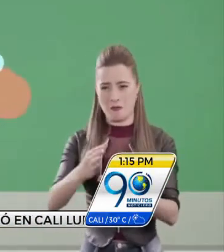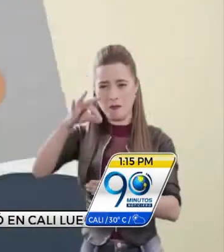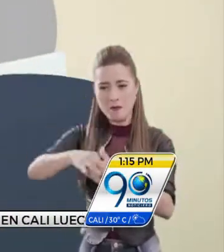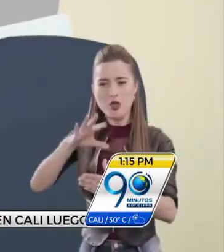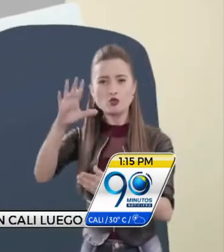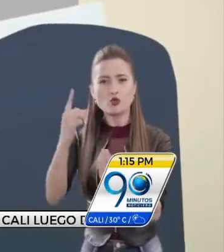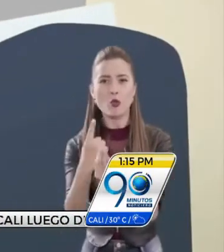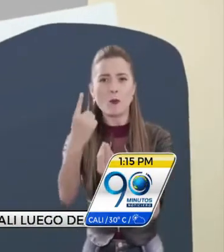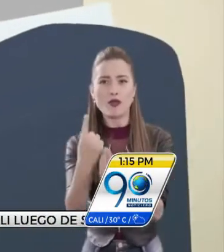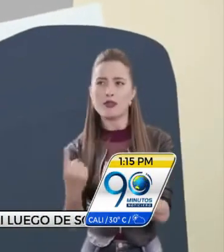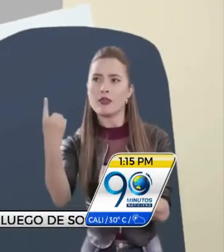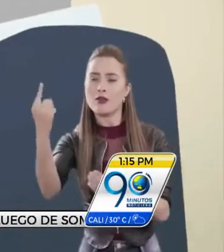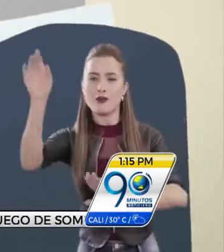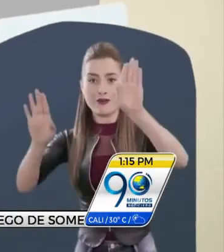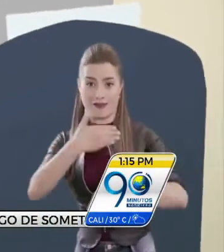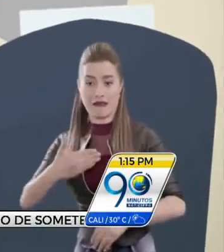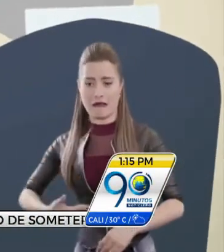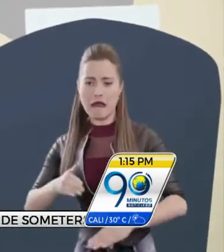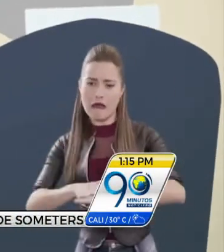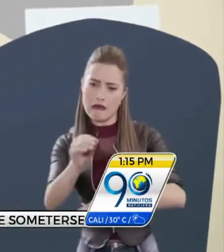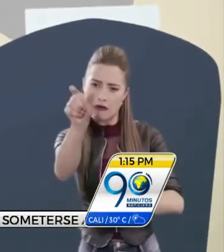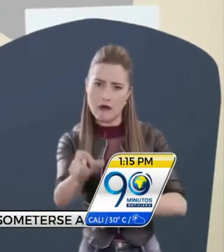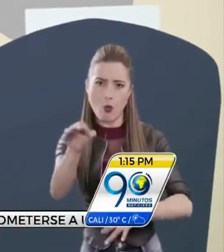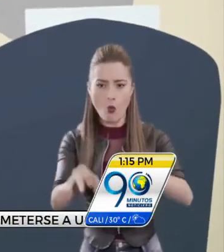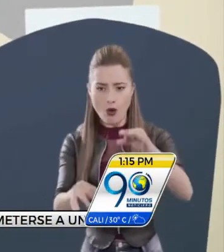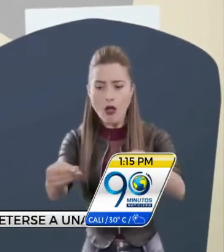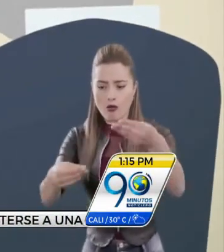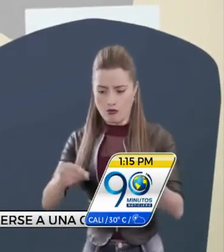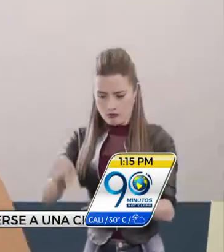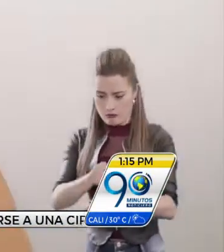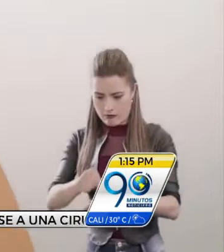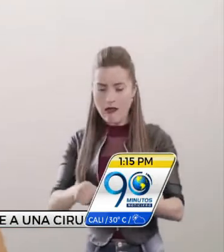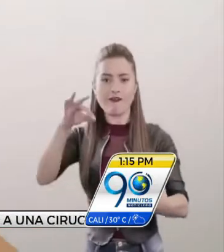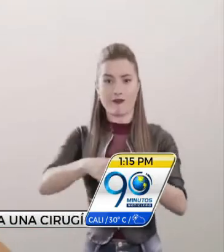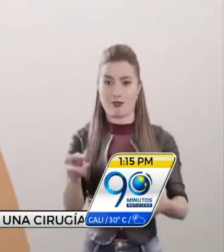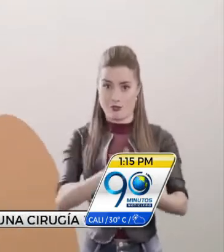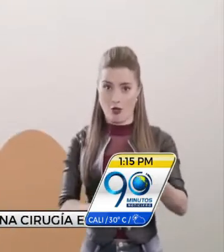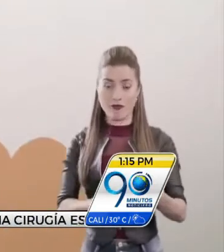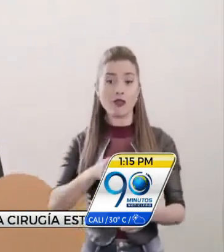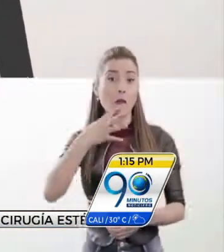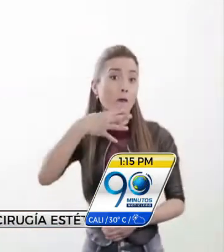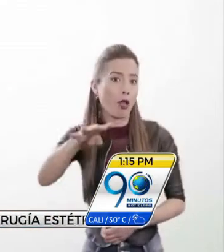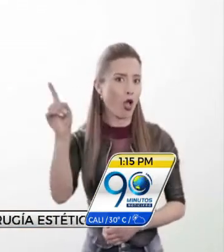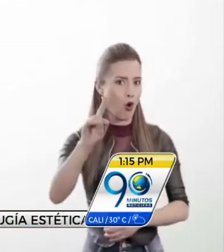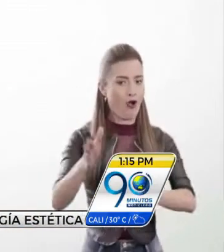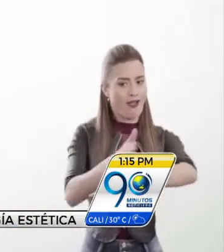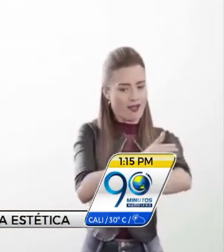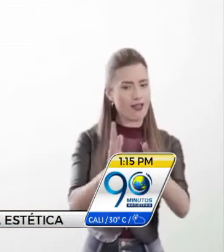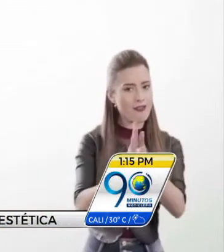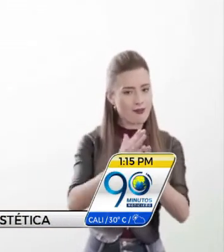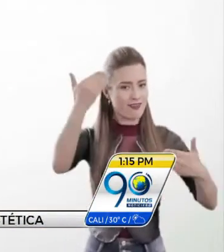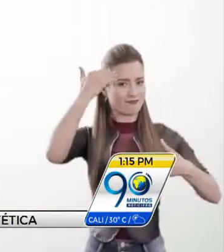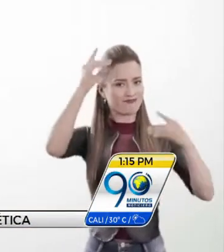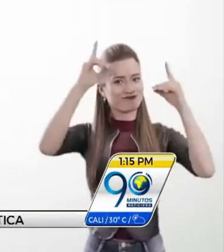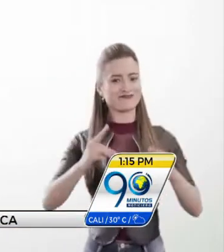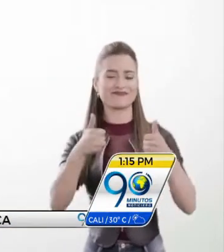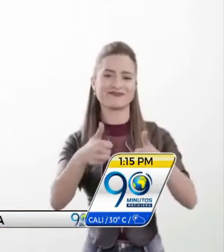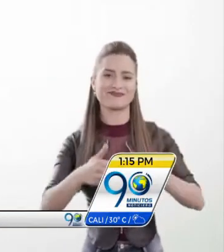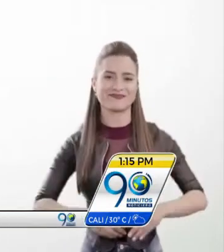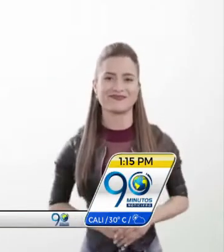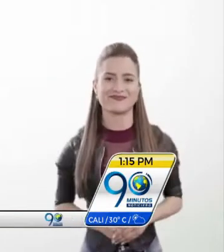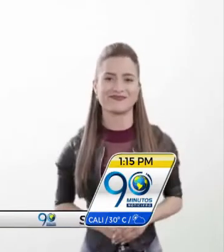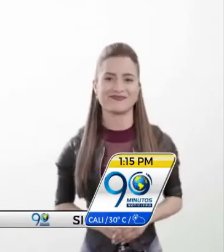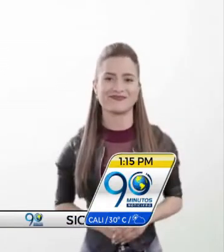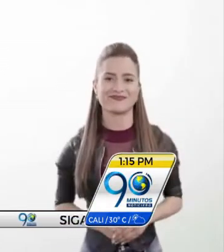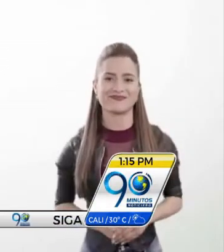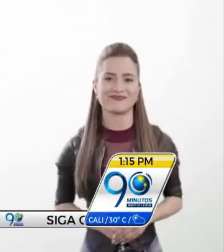consulta interpartidista, pide al jurado de votación la tarjeta electoral de tu preferencia. Este 11 de marzo no le des la espalda a tu país. Infórmate para que tu voto